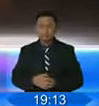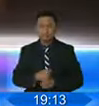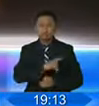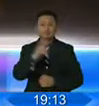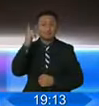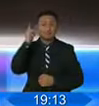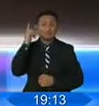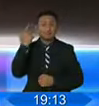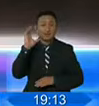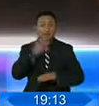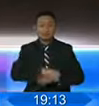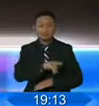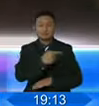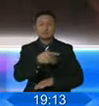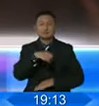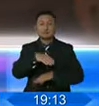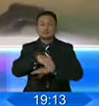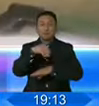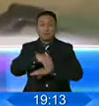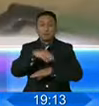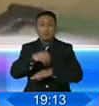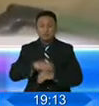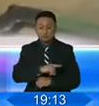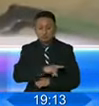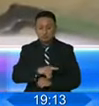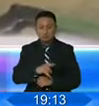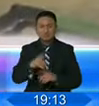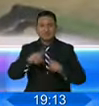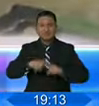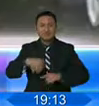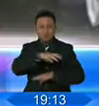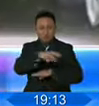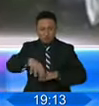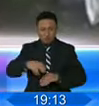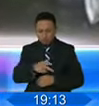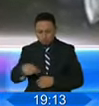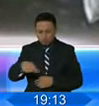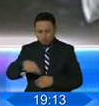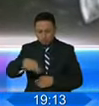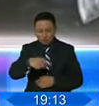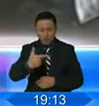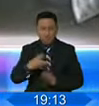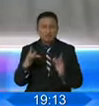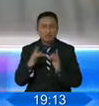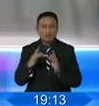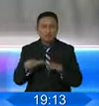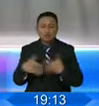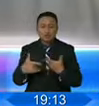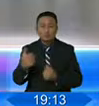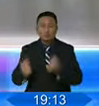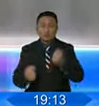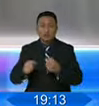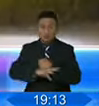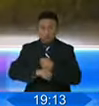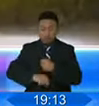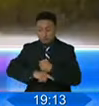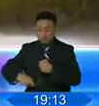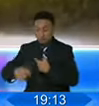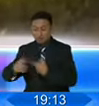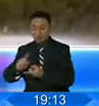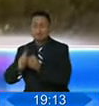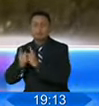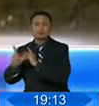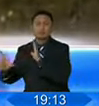fue detenido en la ciudad de Quevedo. De los seguimientos se movía por varias provincias del país buscando contactos para legalizar los autos robados y así